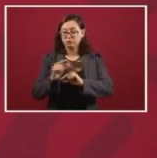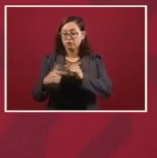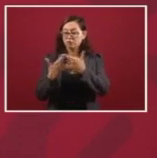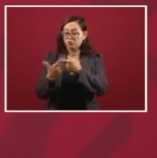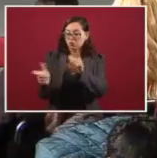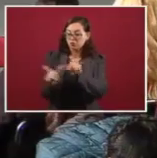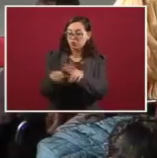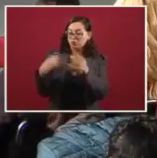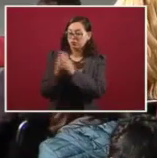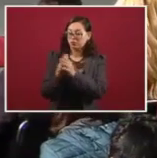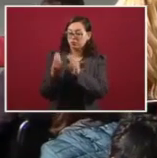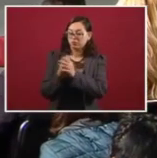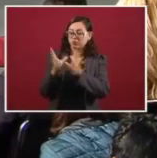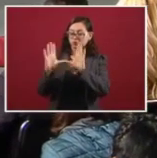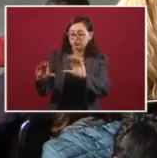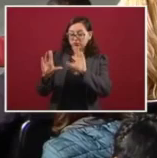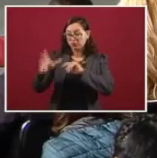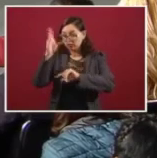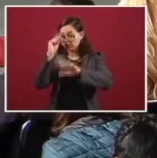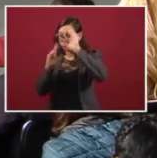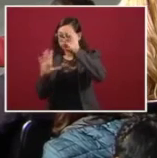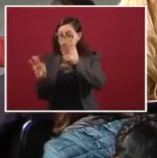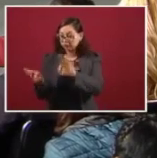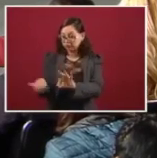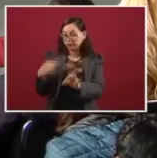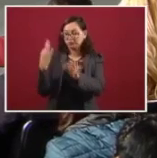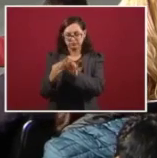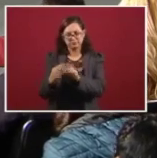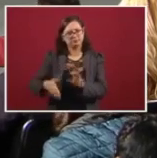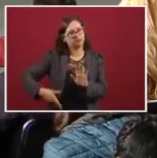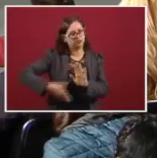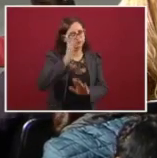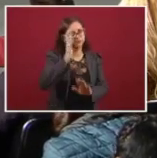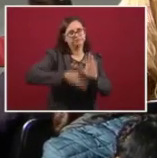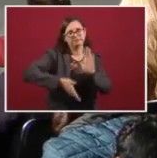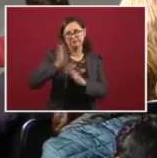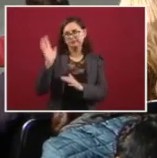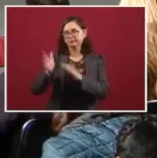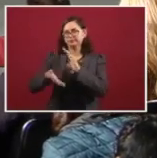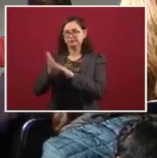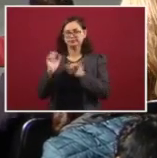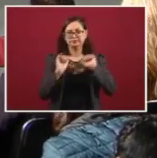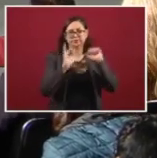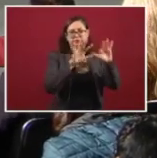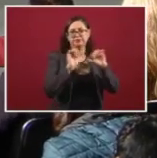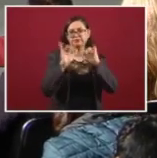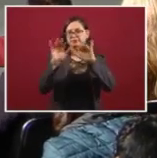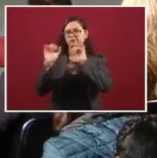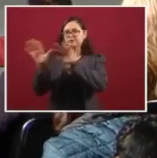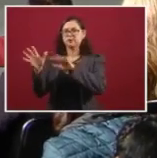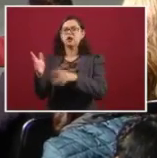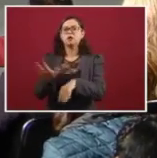capacitando, formando los nuevos elementos? Tenemos ahora